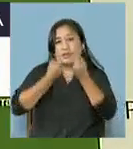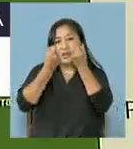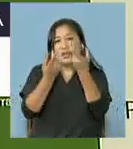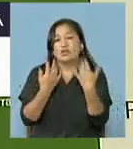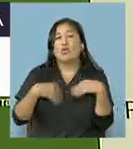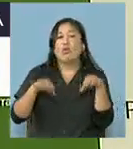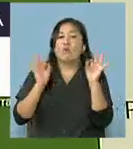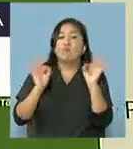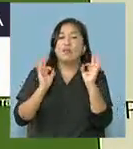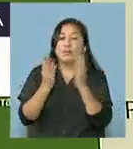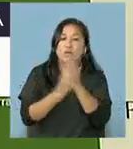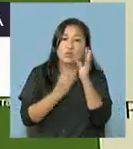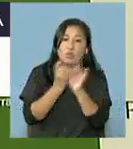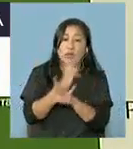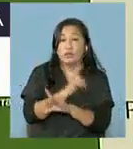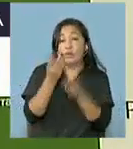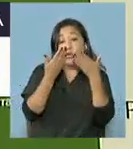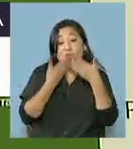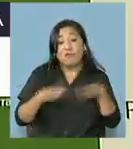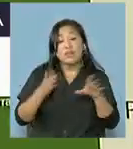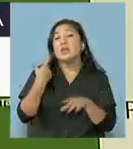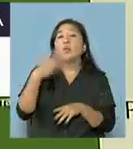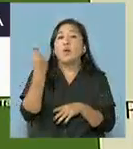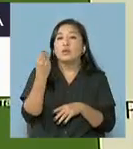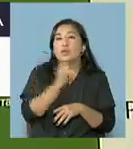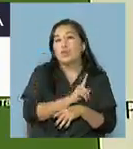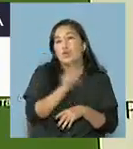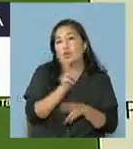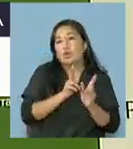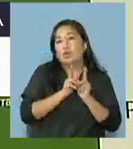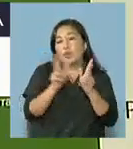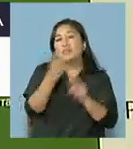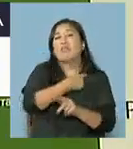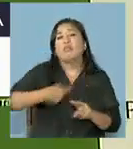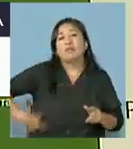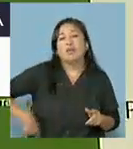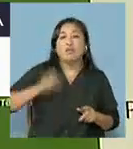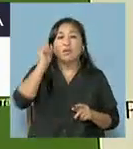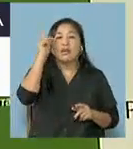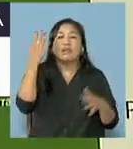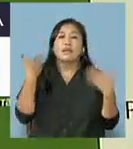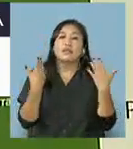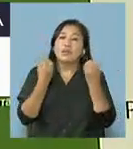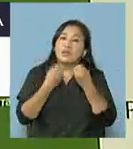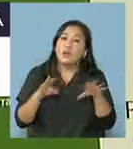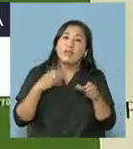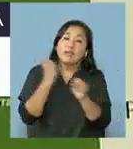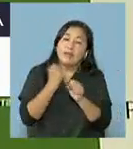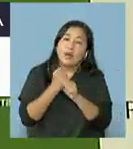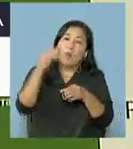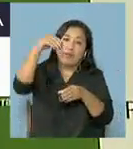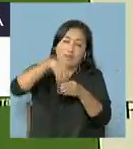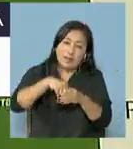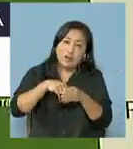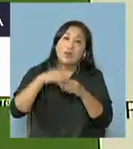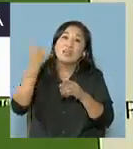al Ministerio de Educación. En cuanto a la fecha de inauguración, eso ya lo va a definir el señor gobernador, porque la idea es que eso se inaugure funcionando.